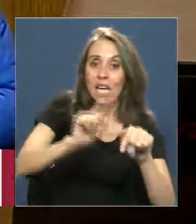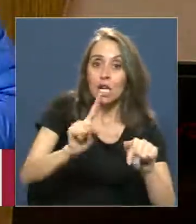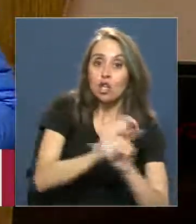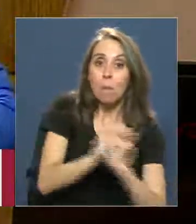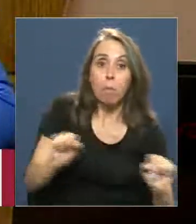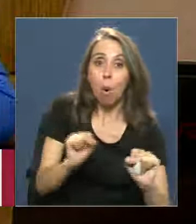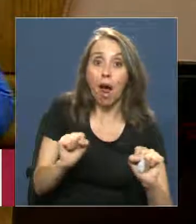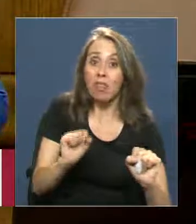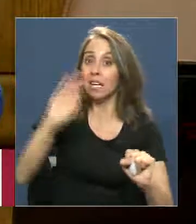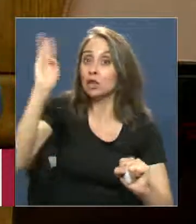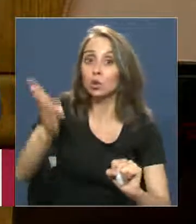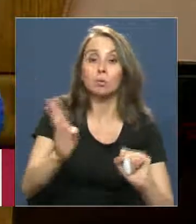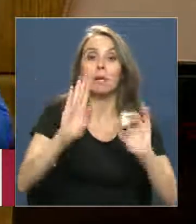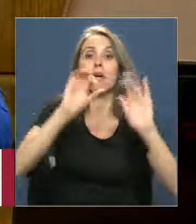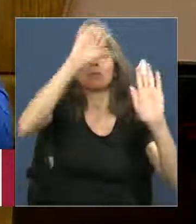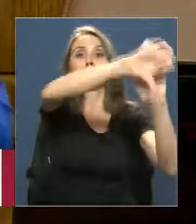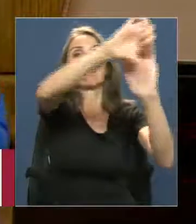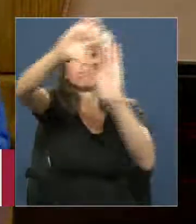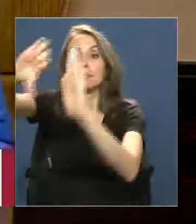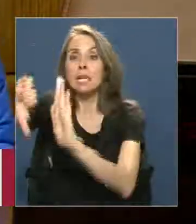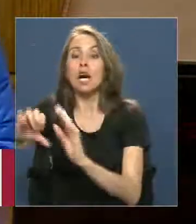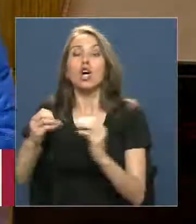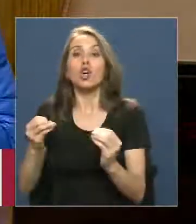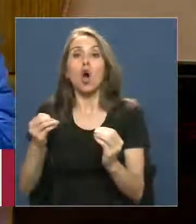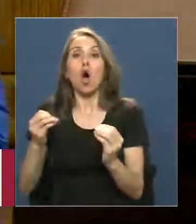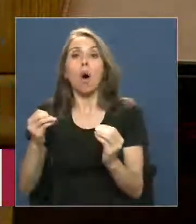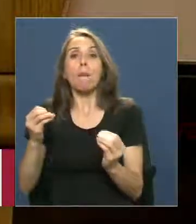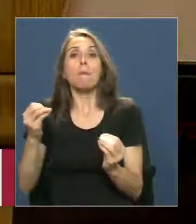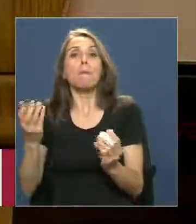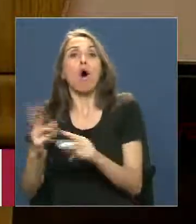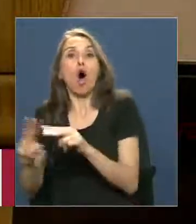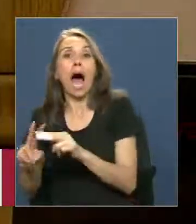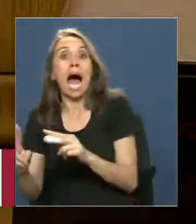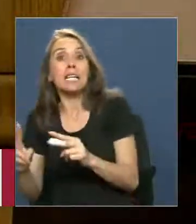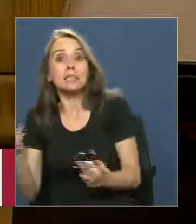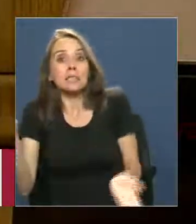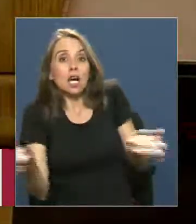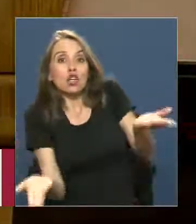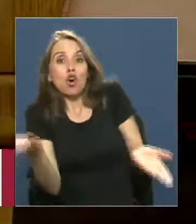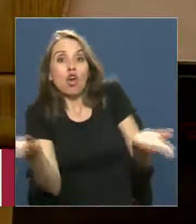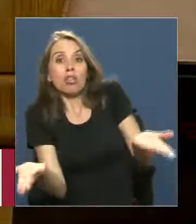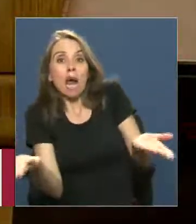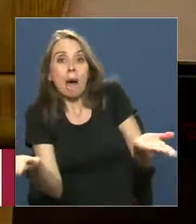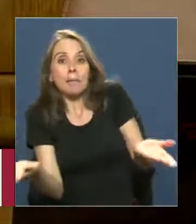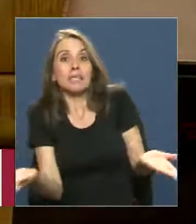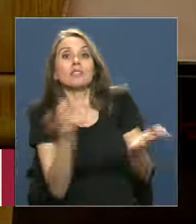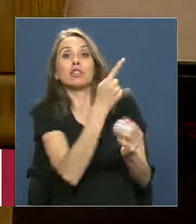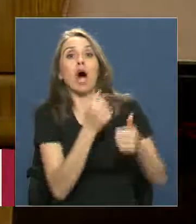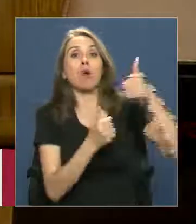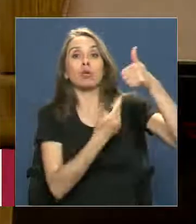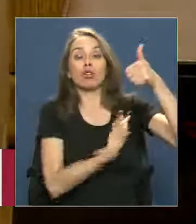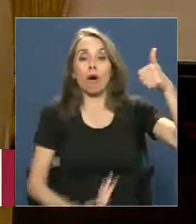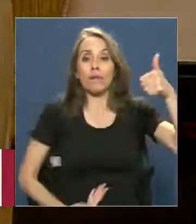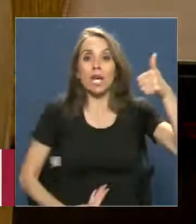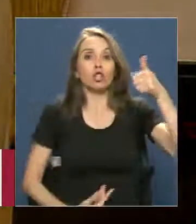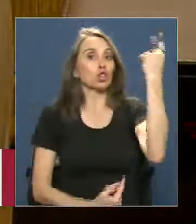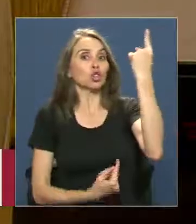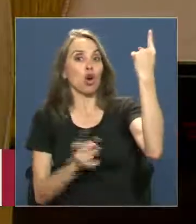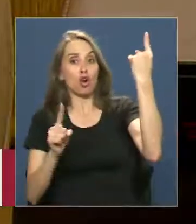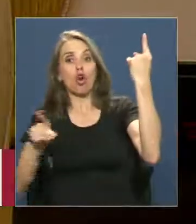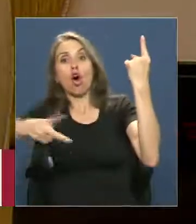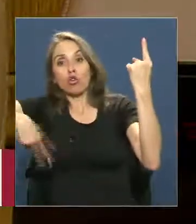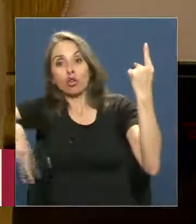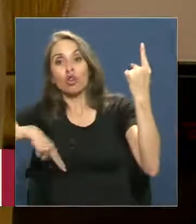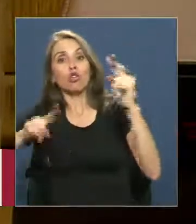de funcionamiento con el objetivo de ser un contrapeso a la autoridad presidencial y poder fiscalizar los actos del